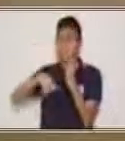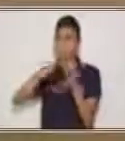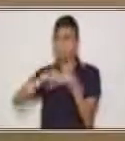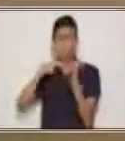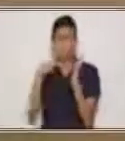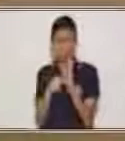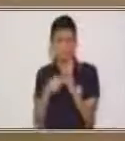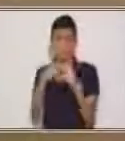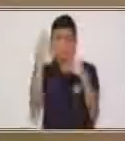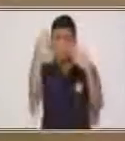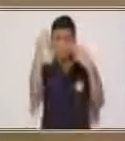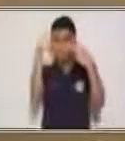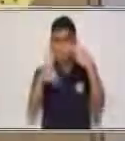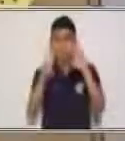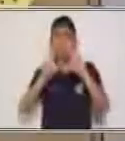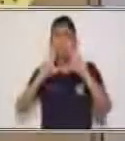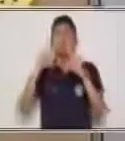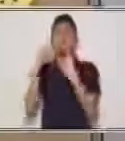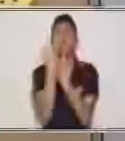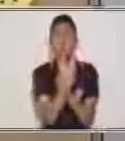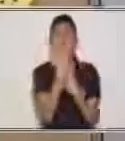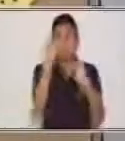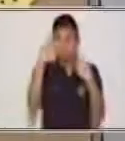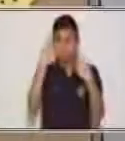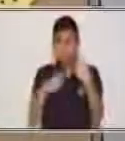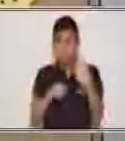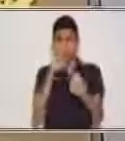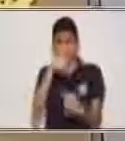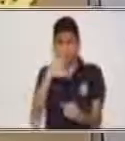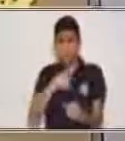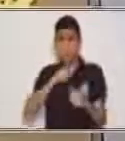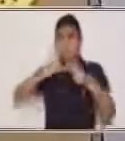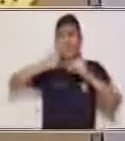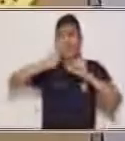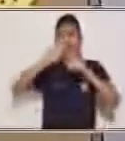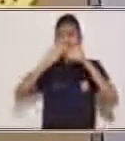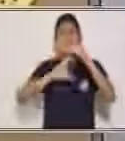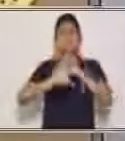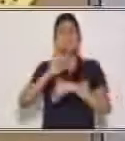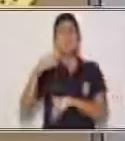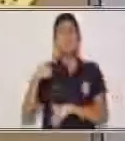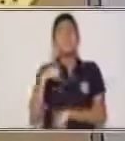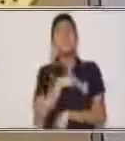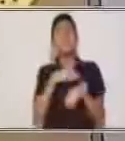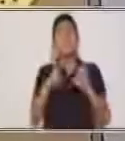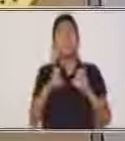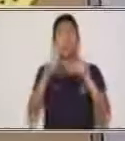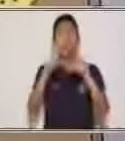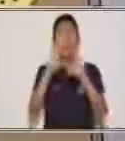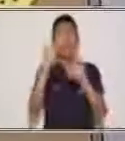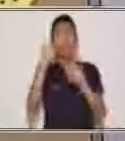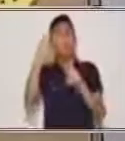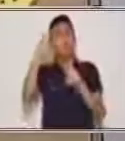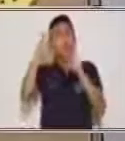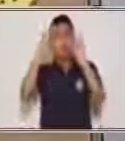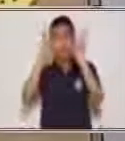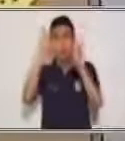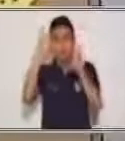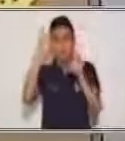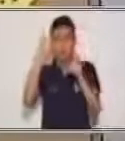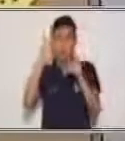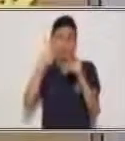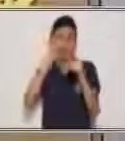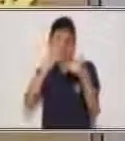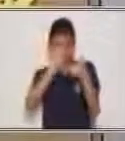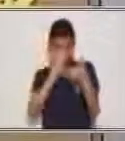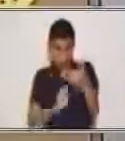Diversidad Cultural. Y si tú tienes acceso a los libros de comunicación y lenguaje del Ministerio de Educación, encontrarás esta actividad ahí.